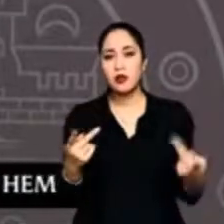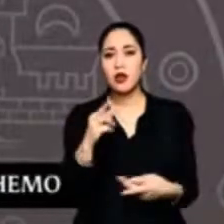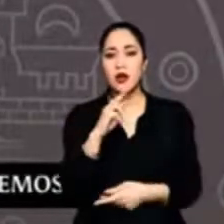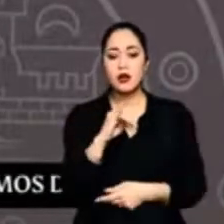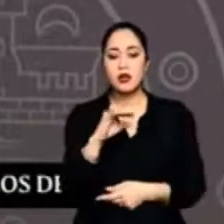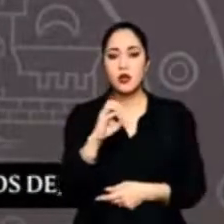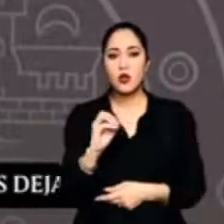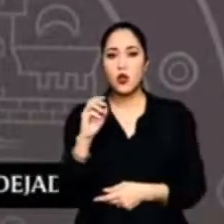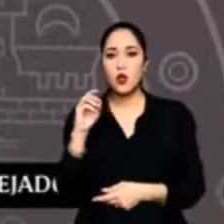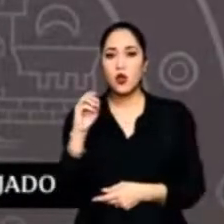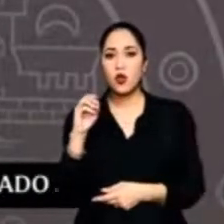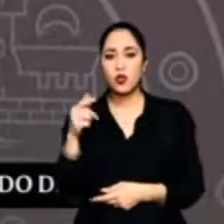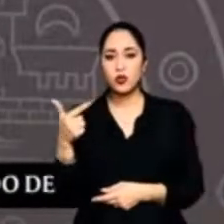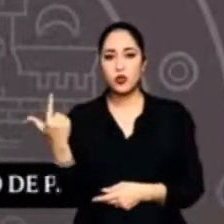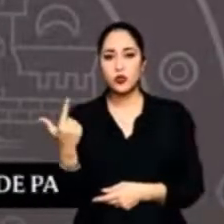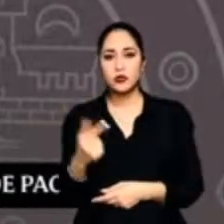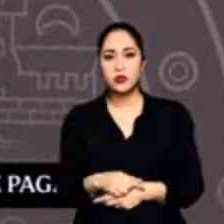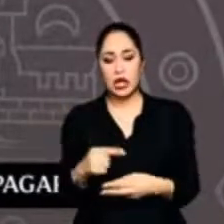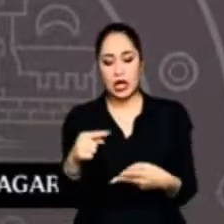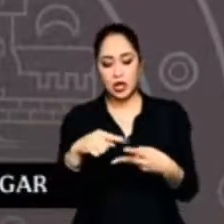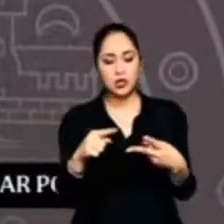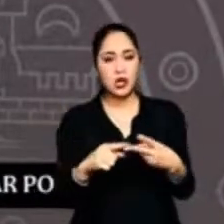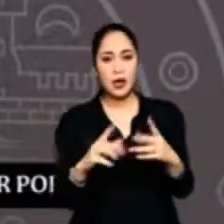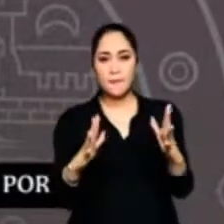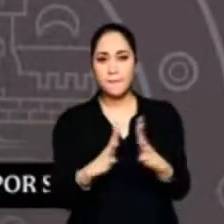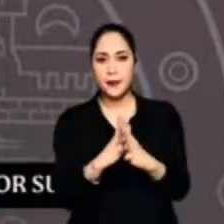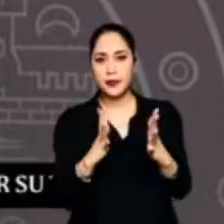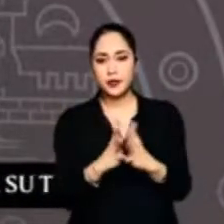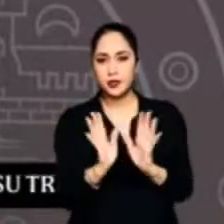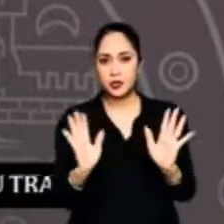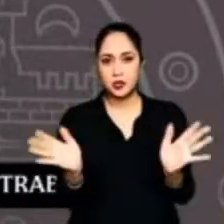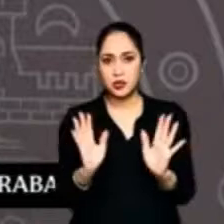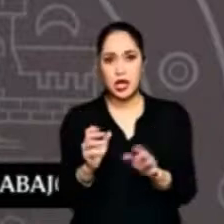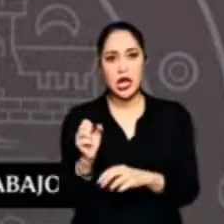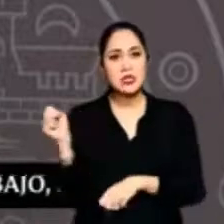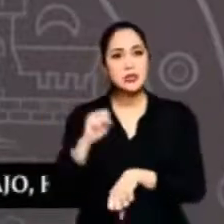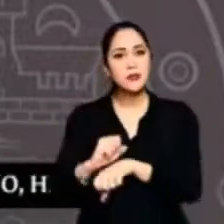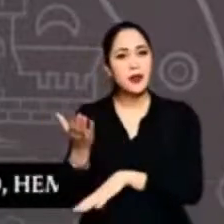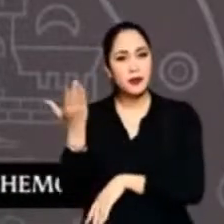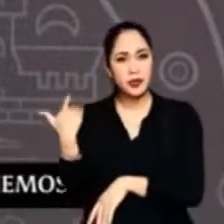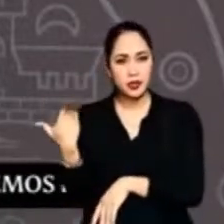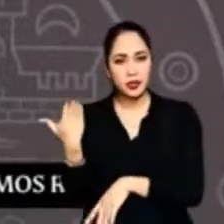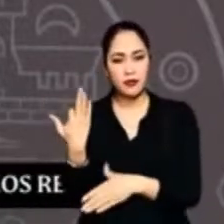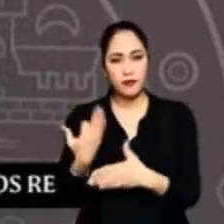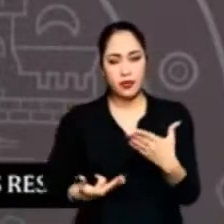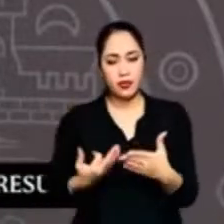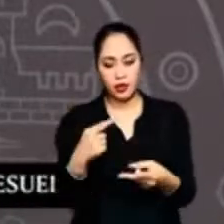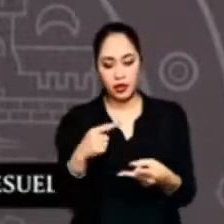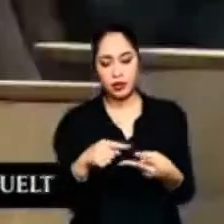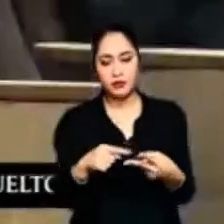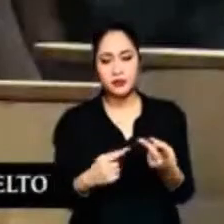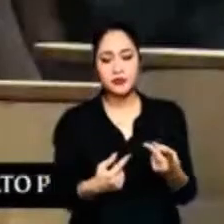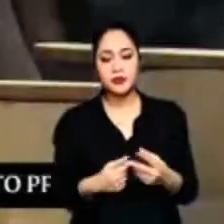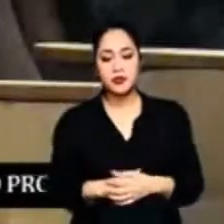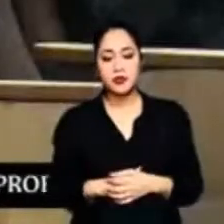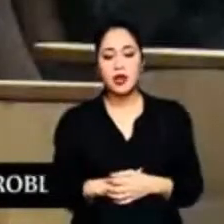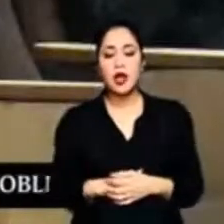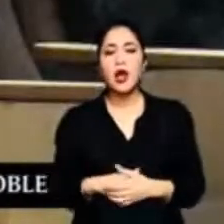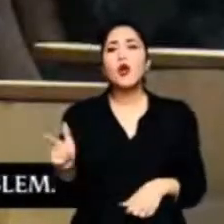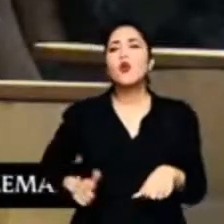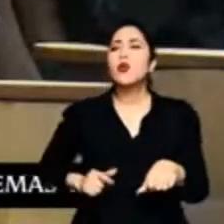Ya serían las dos últimas participaciones, quedaste pendiente de la semana pasada, Rogelio. Adelante. Gobernador, buenos días. Sobre la medida